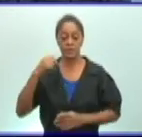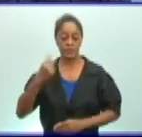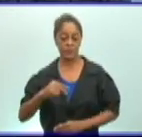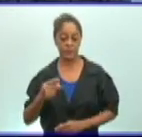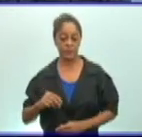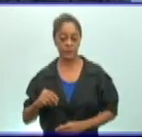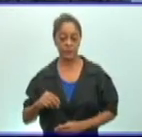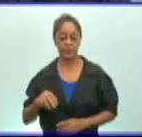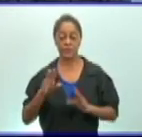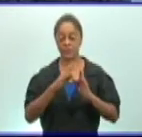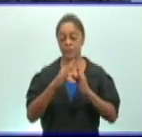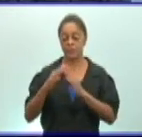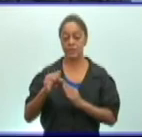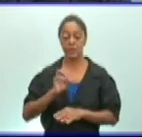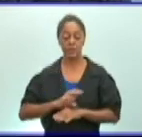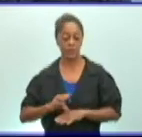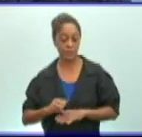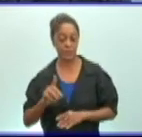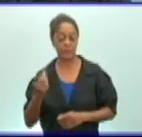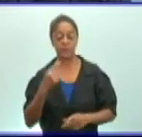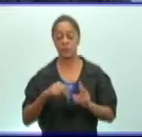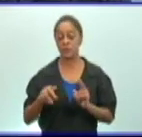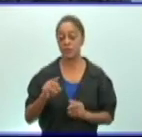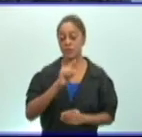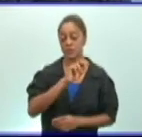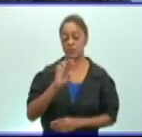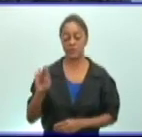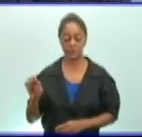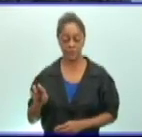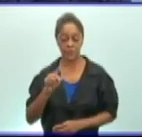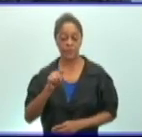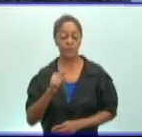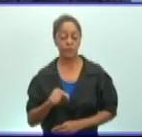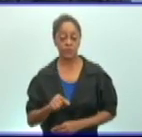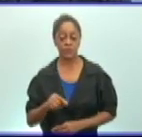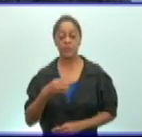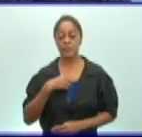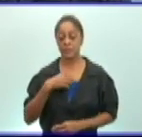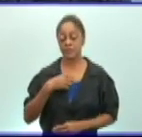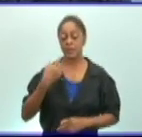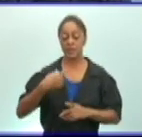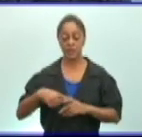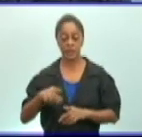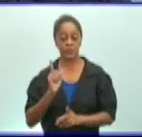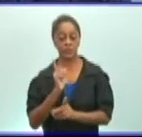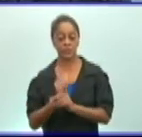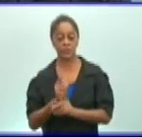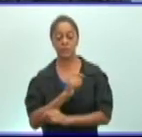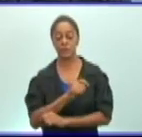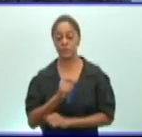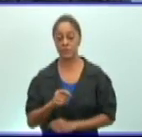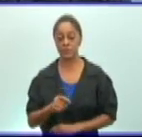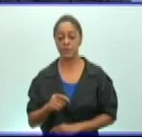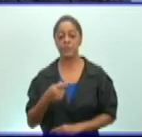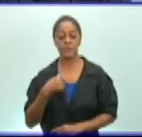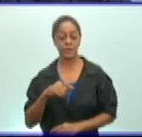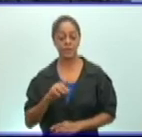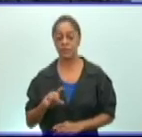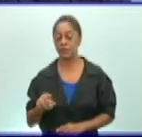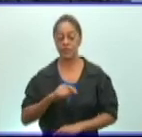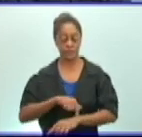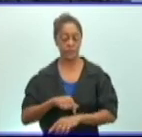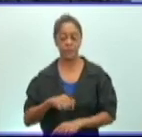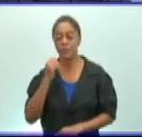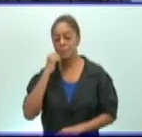Comuna Aldeano-Campesina. Son algunas de las respuestas que usted tendrá en el próximo encuentro con su profesor. Ya yo sí no tengo tiempo para